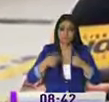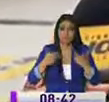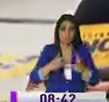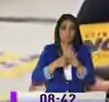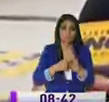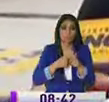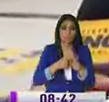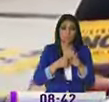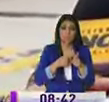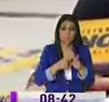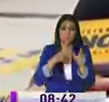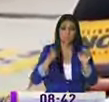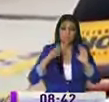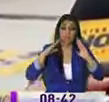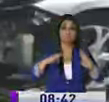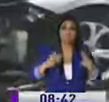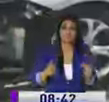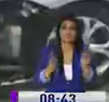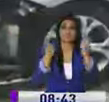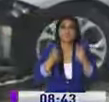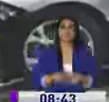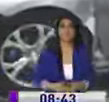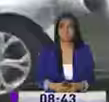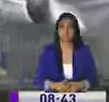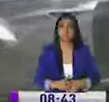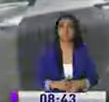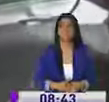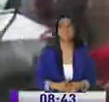emergencia en la que nos tocó trabajar de forma rápida